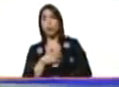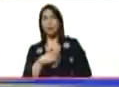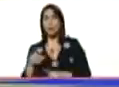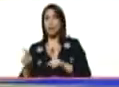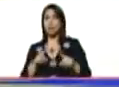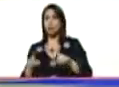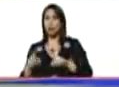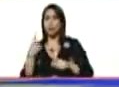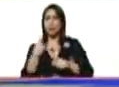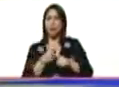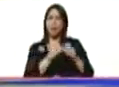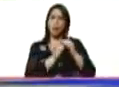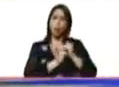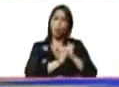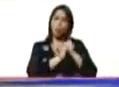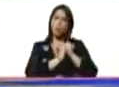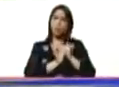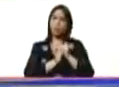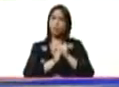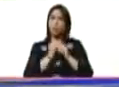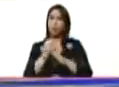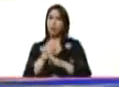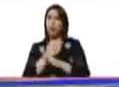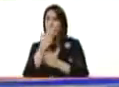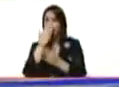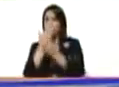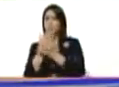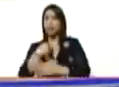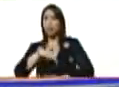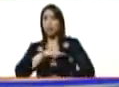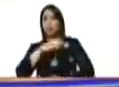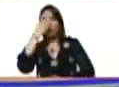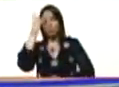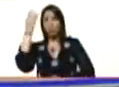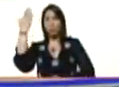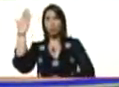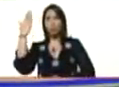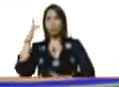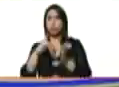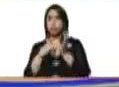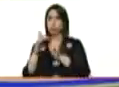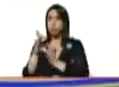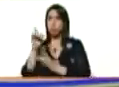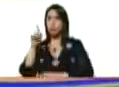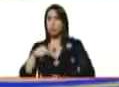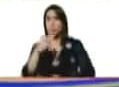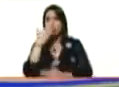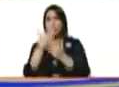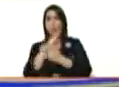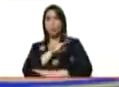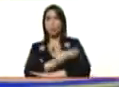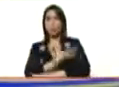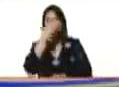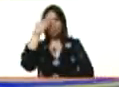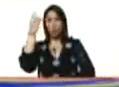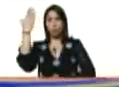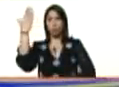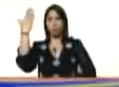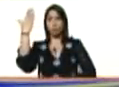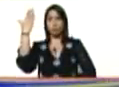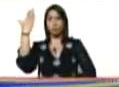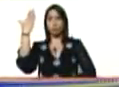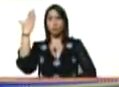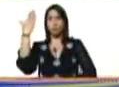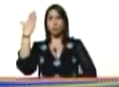llevar la oración ante nuestro Dios, ante nuestro Señor Jesucristo, ante los poderes de Dios, e ir a